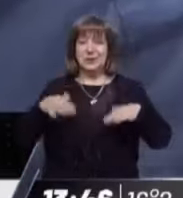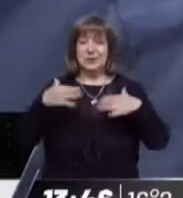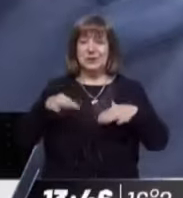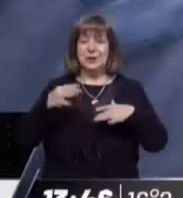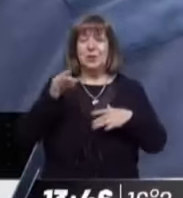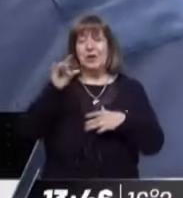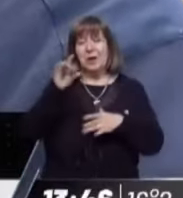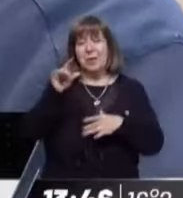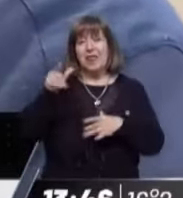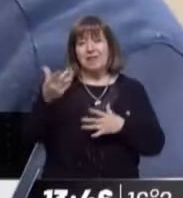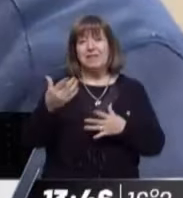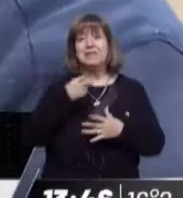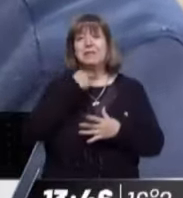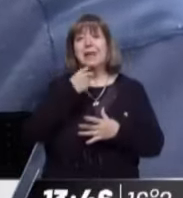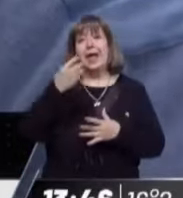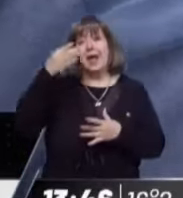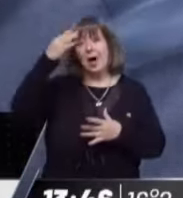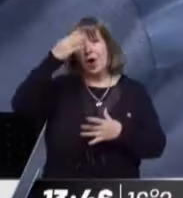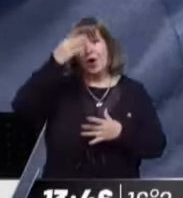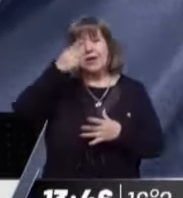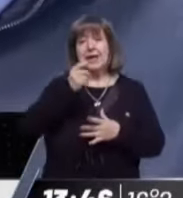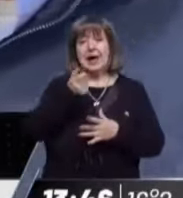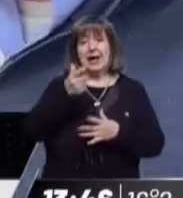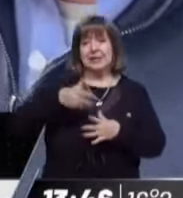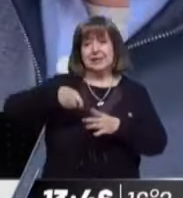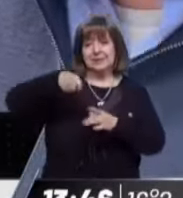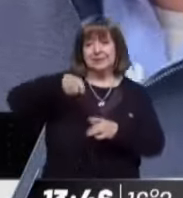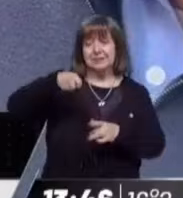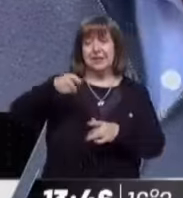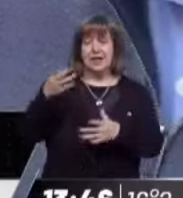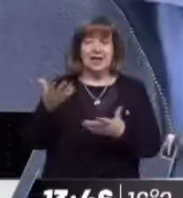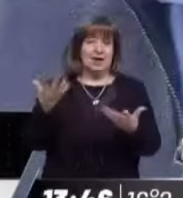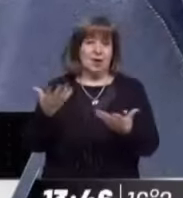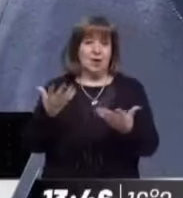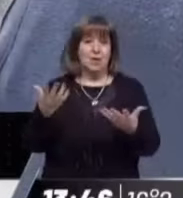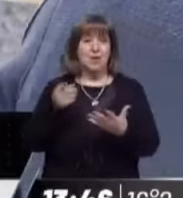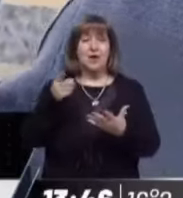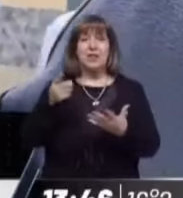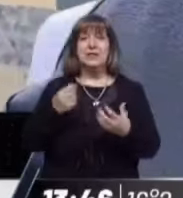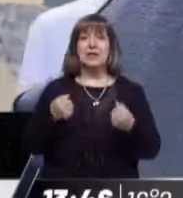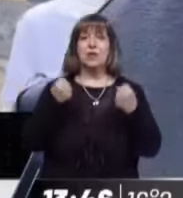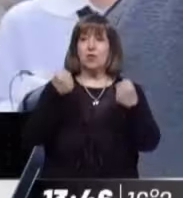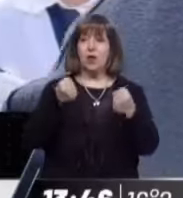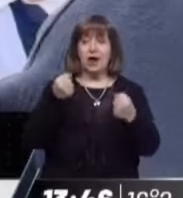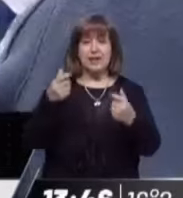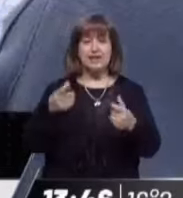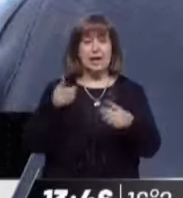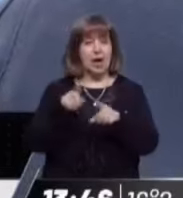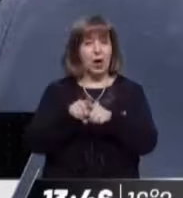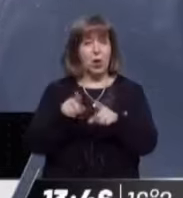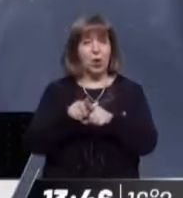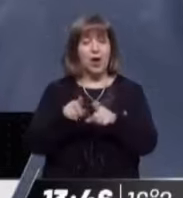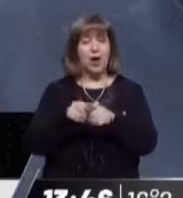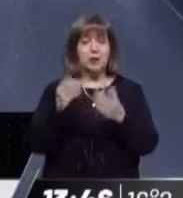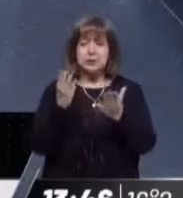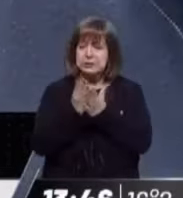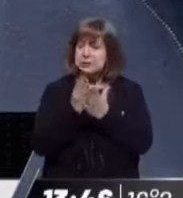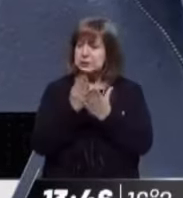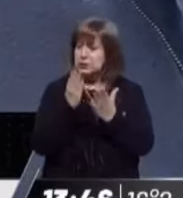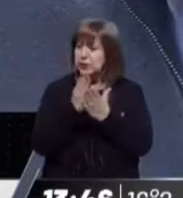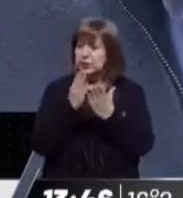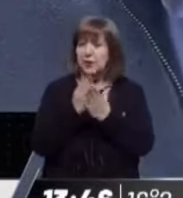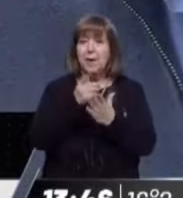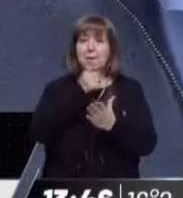Todo es un poco más difícil. Sí, pero él lo hace fácil, porque tiene una valentía y tiene un